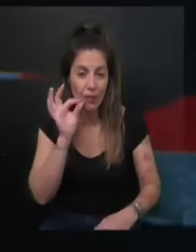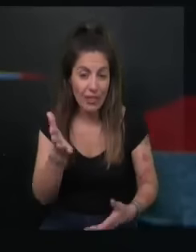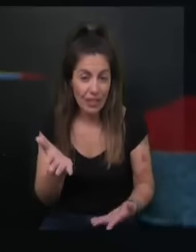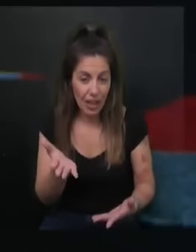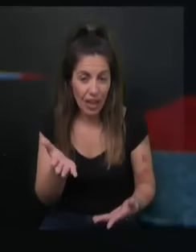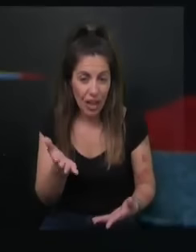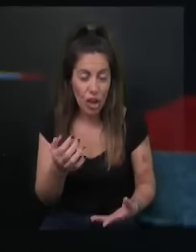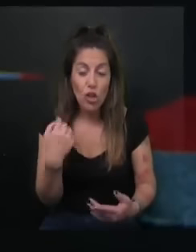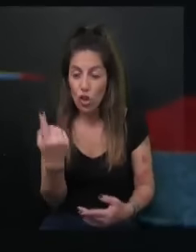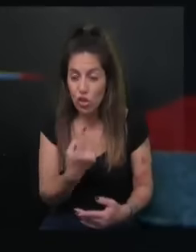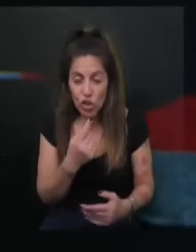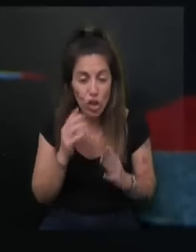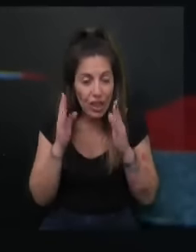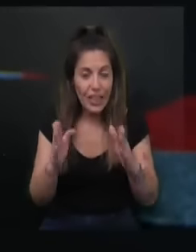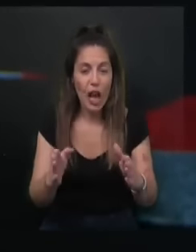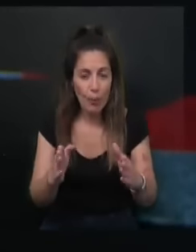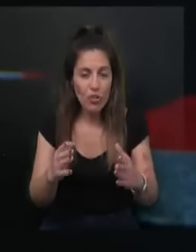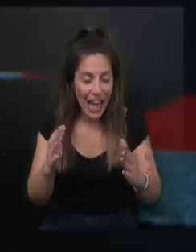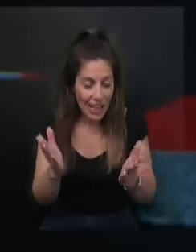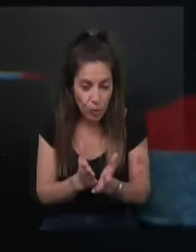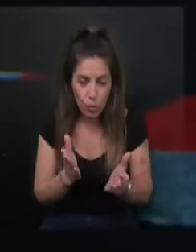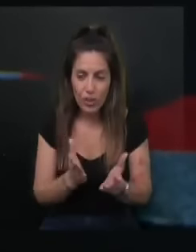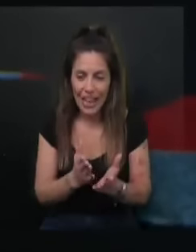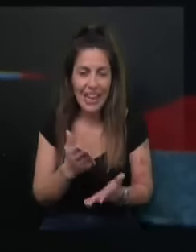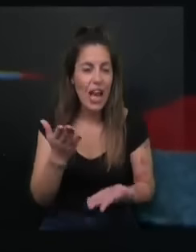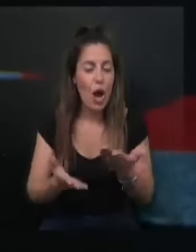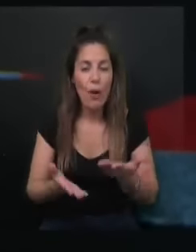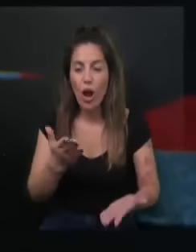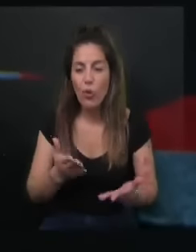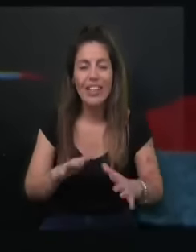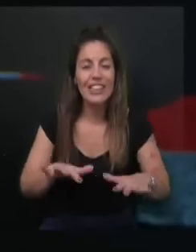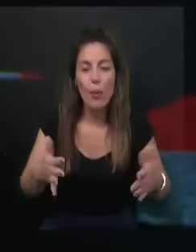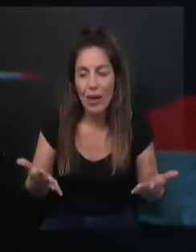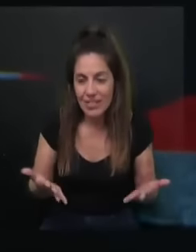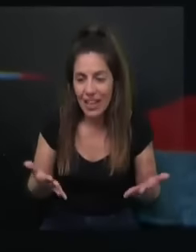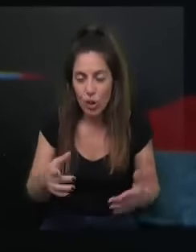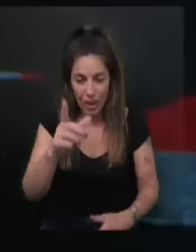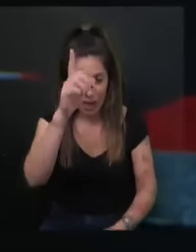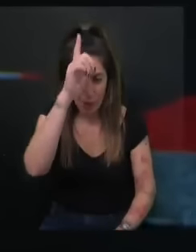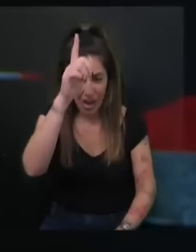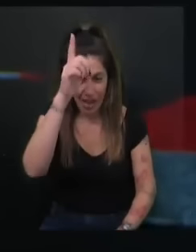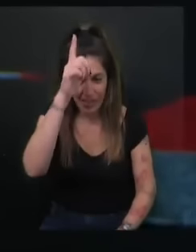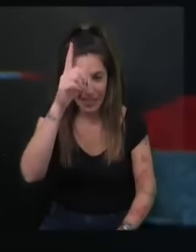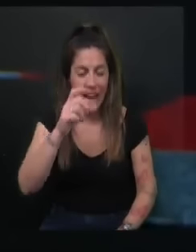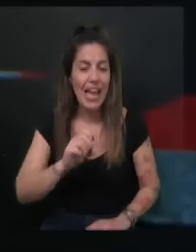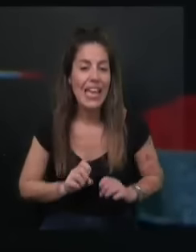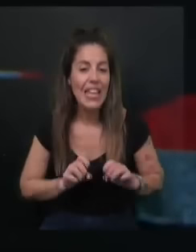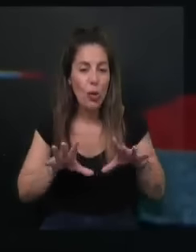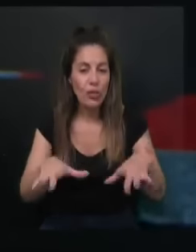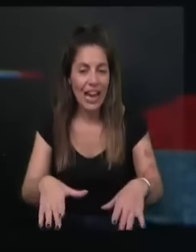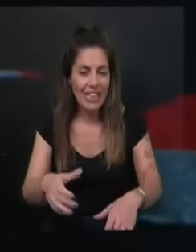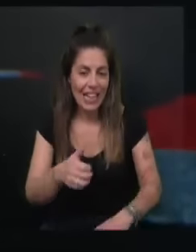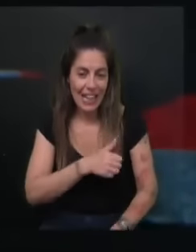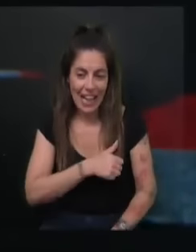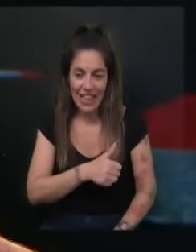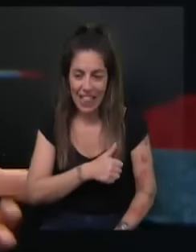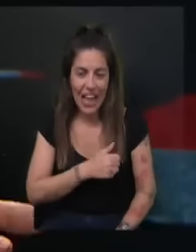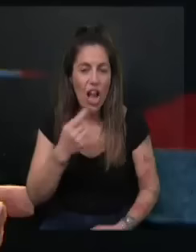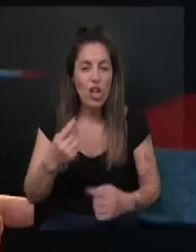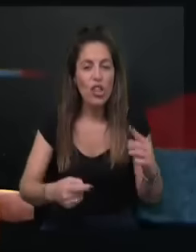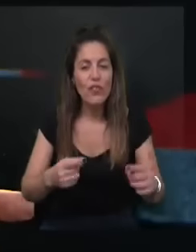nosotros nos dedicamos a estudiar y a evaluar qu está pasando en Alemania en Australia en Canadá los